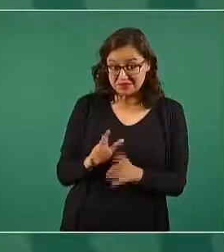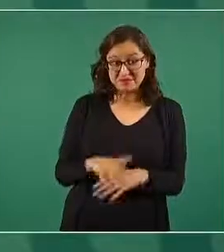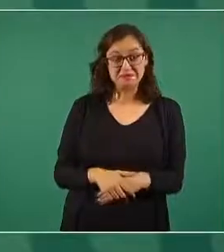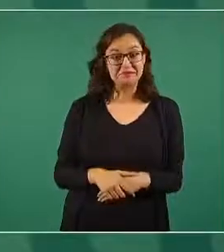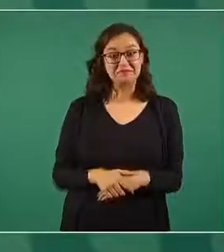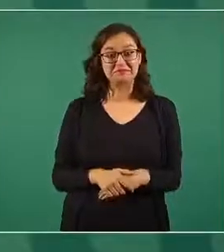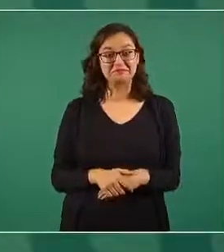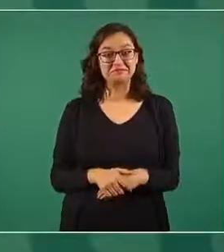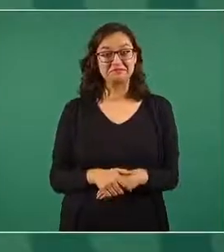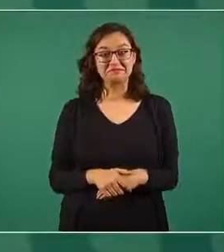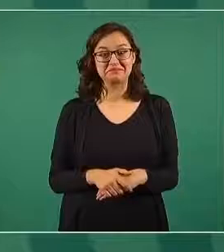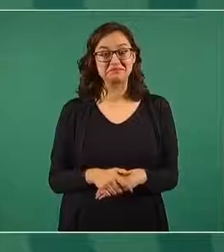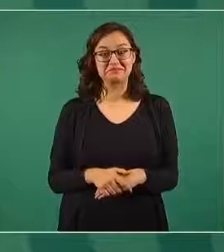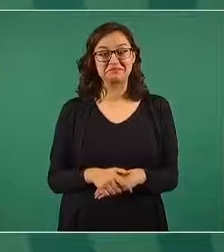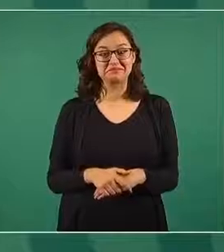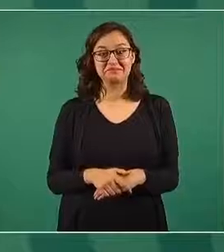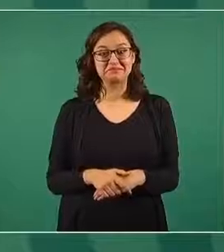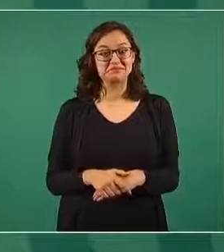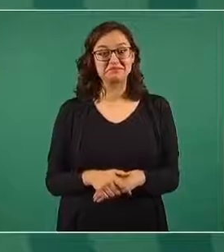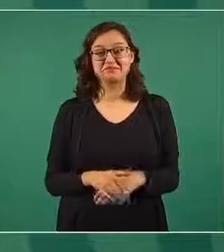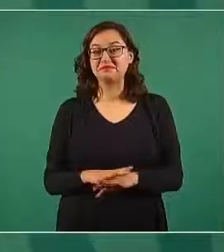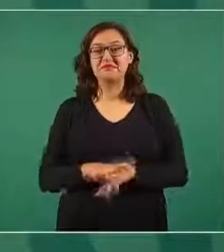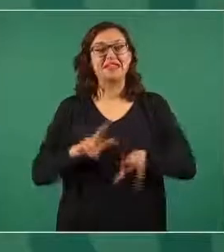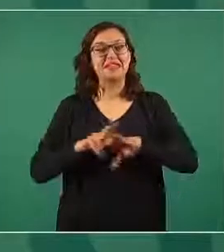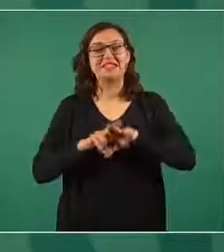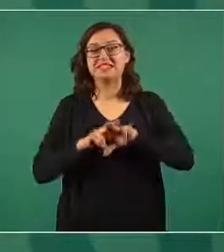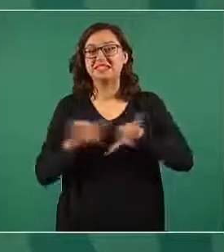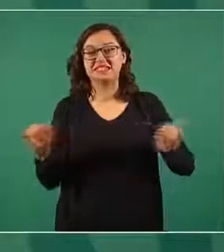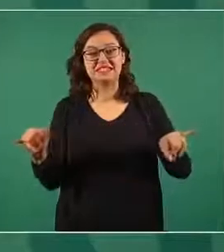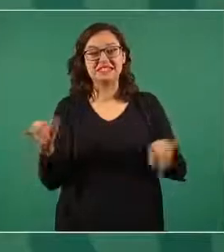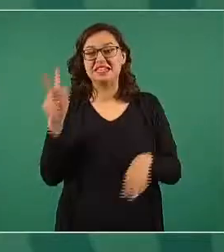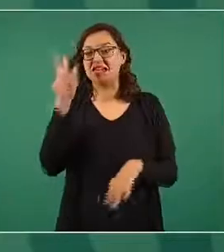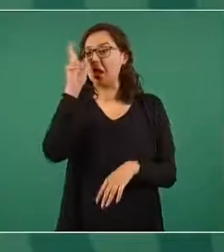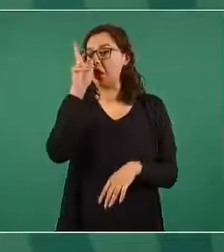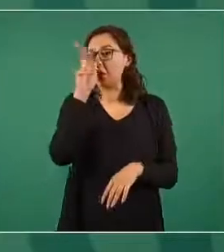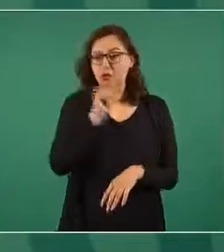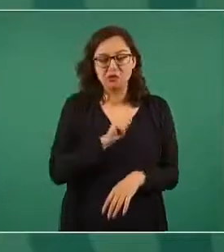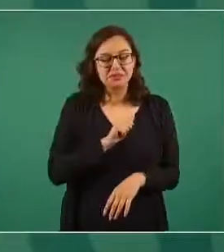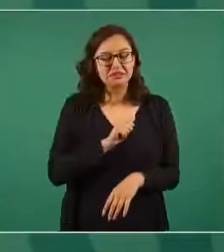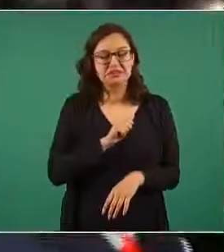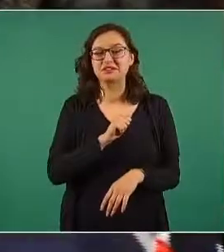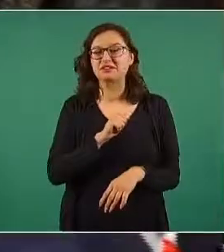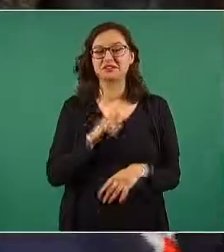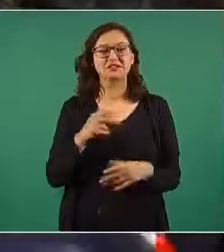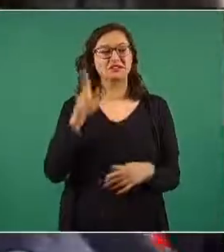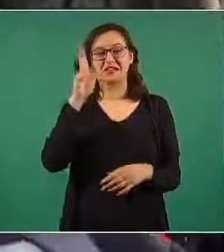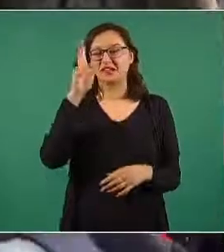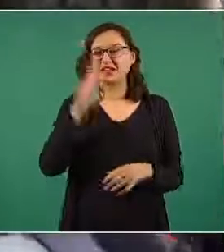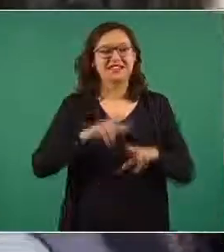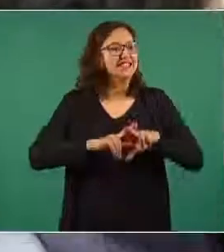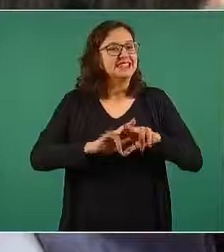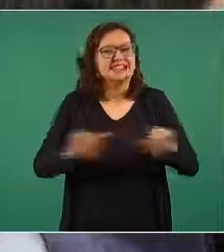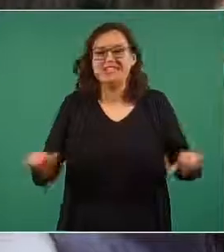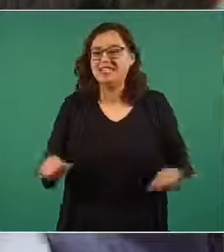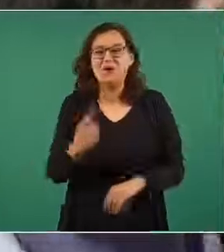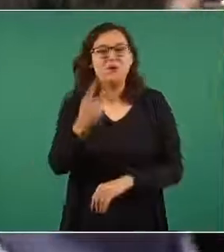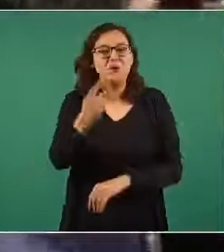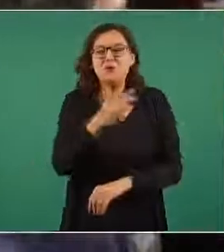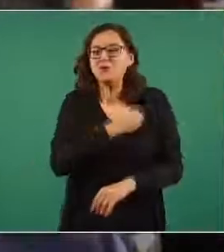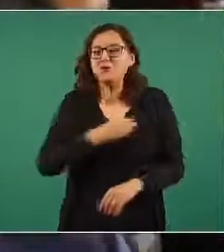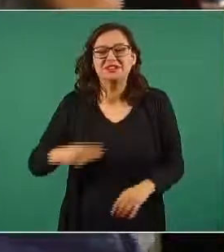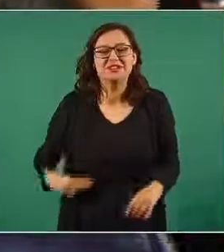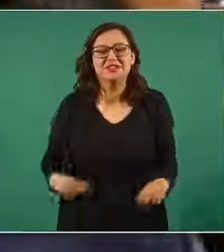No tiene. No, ni uno, es cierto, perdón, ni, creí 10 millones. Sí. No, ni ninguna. Cajeme,